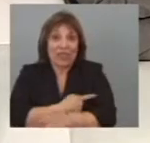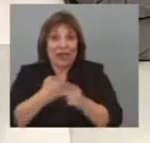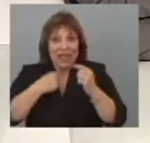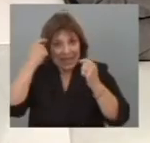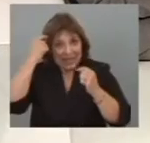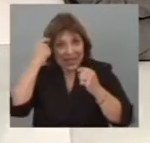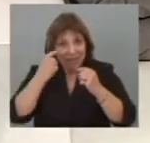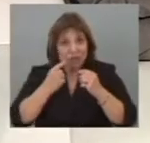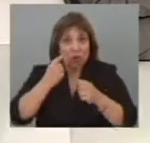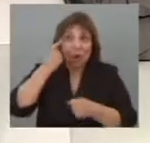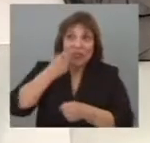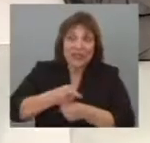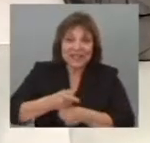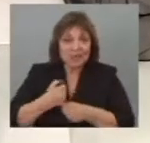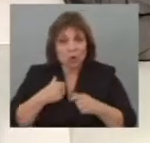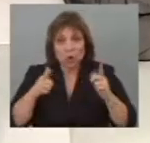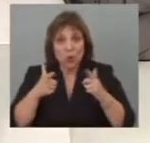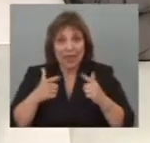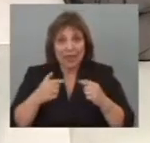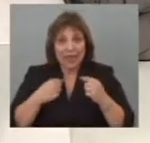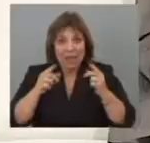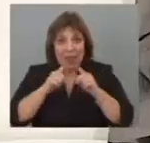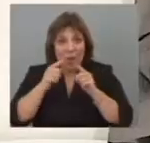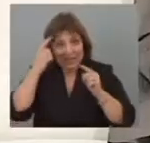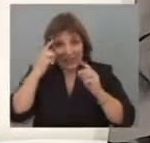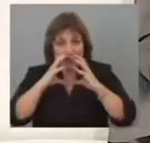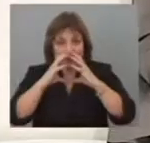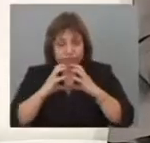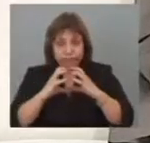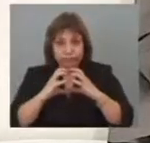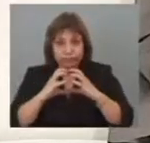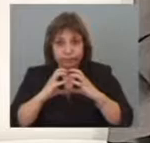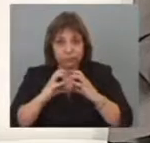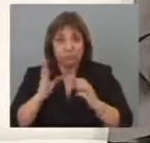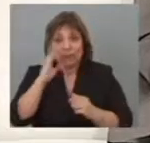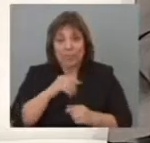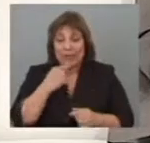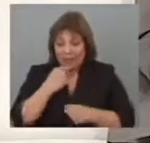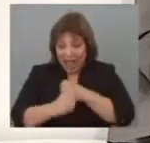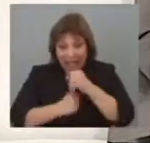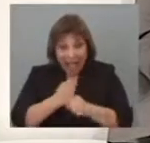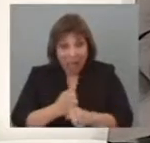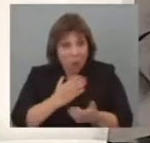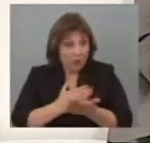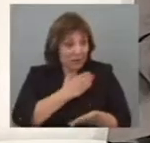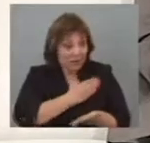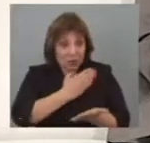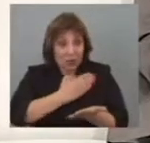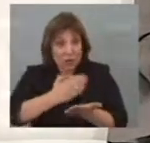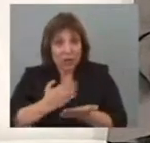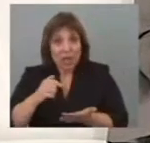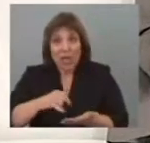permite tomar uh-huh. cartas sobre ¿Se puede decir que en los últimos años las denuncias se